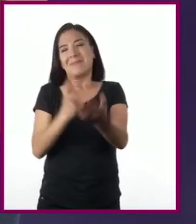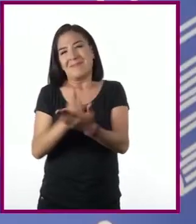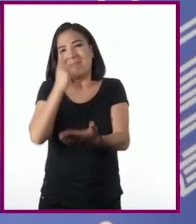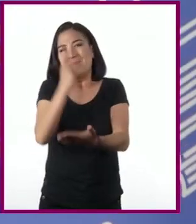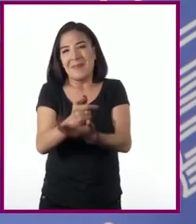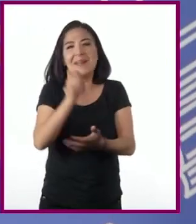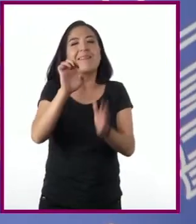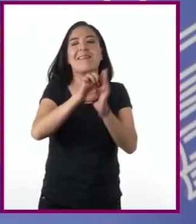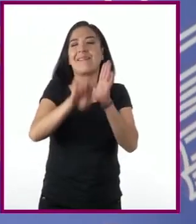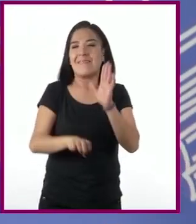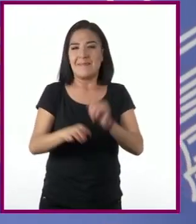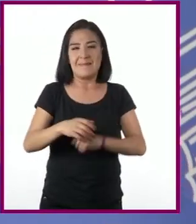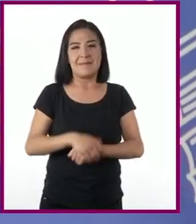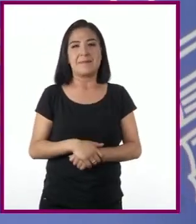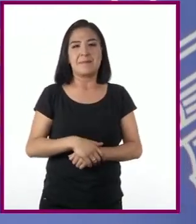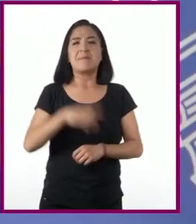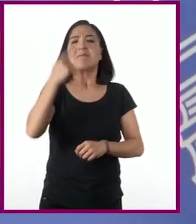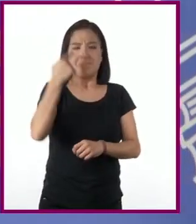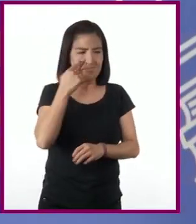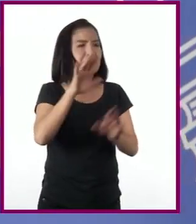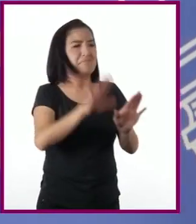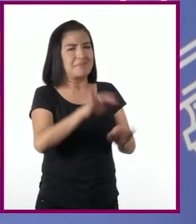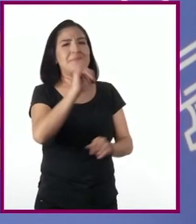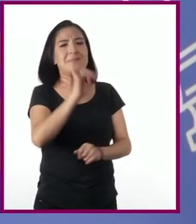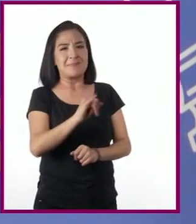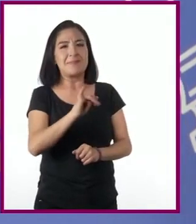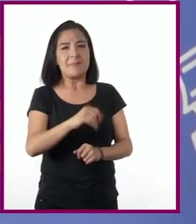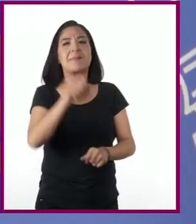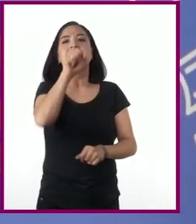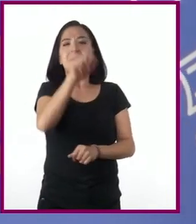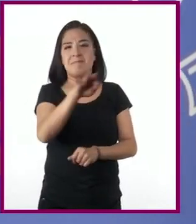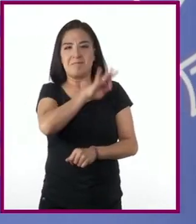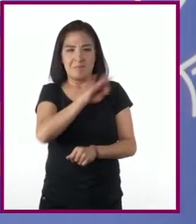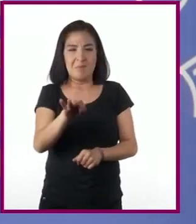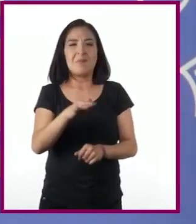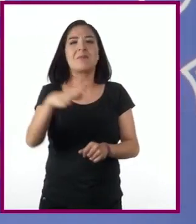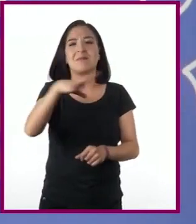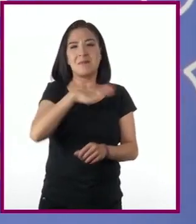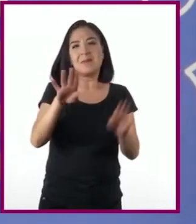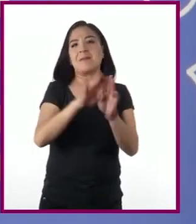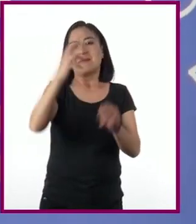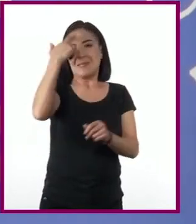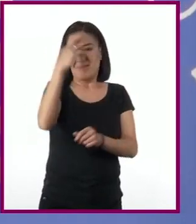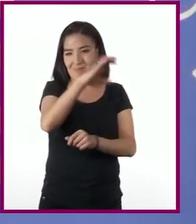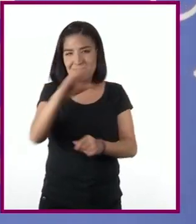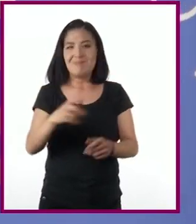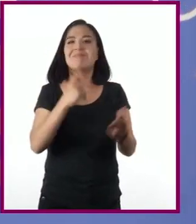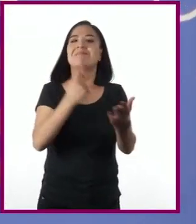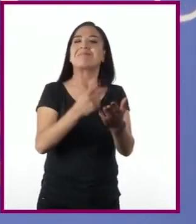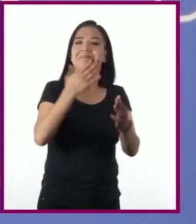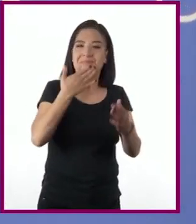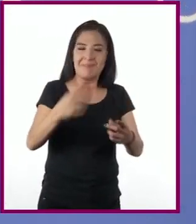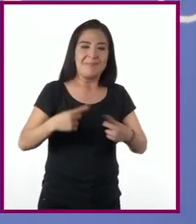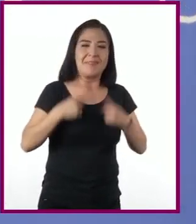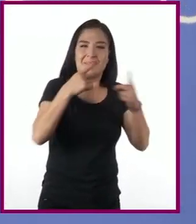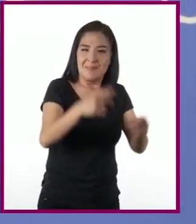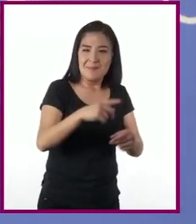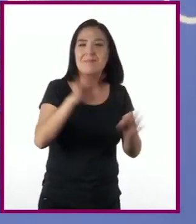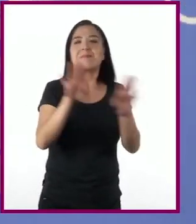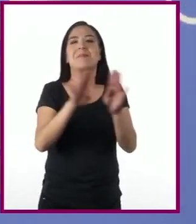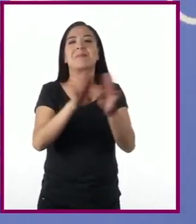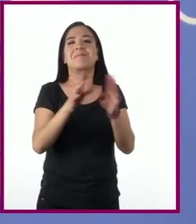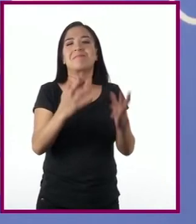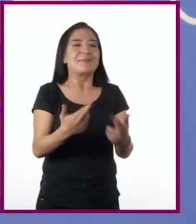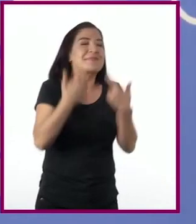ejemplo? Fíjate que sí. También pueden existir reconocimientos o, dicho de otra manera,